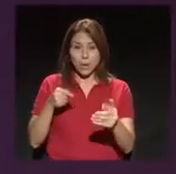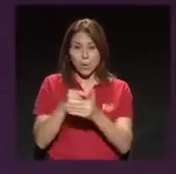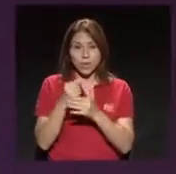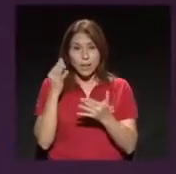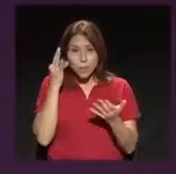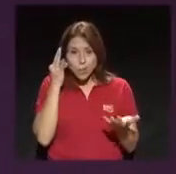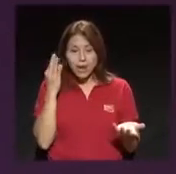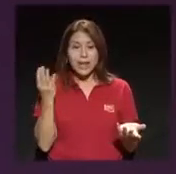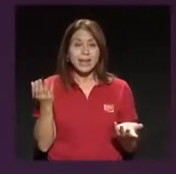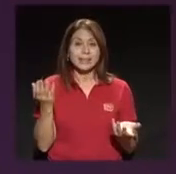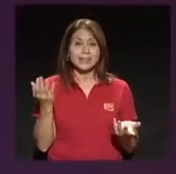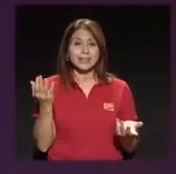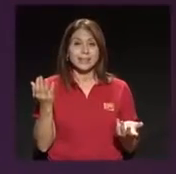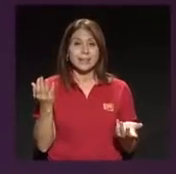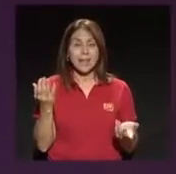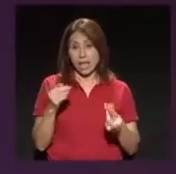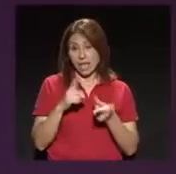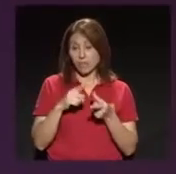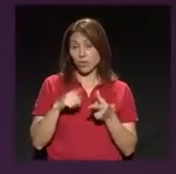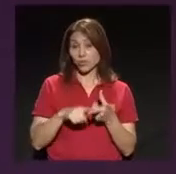¿verdad? Entonces,